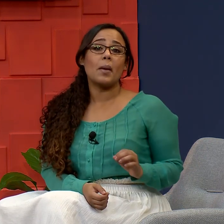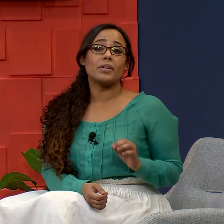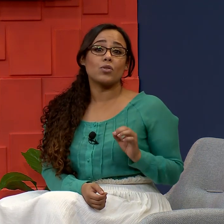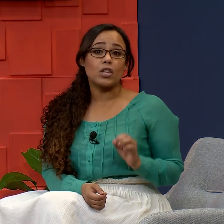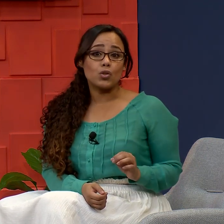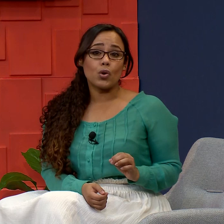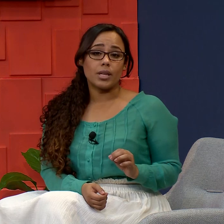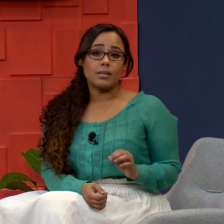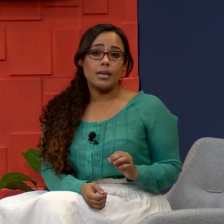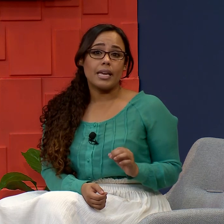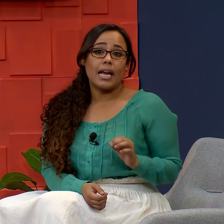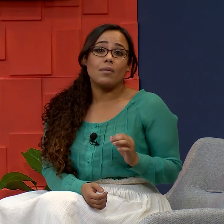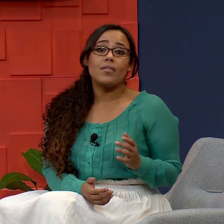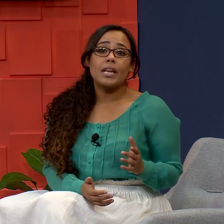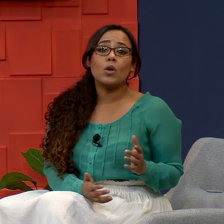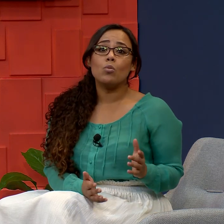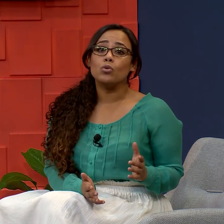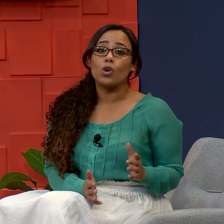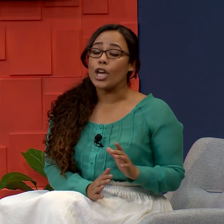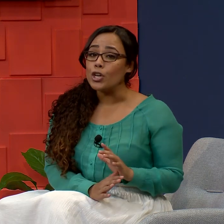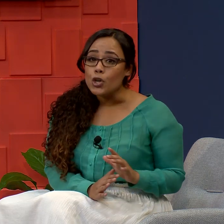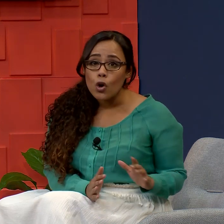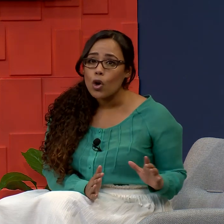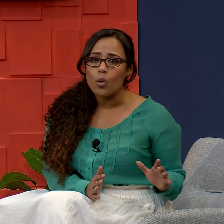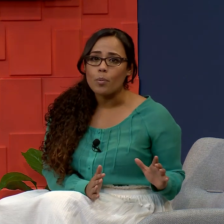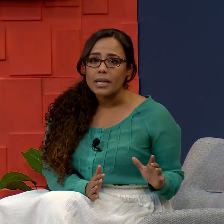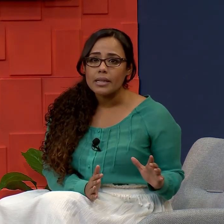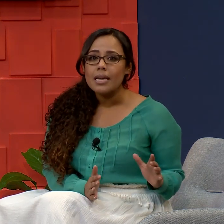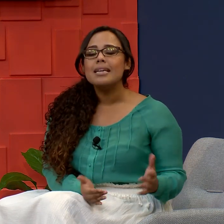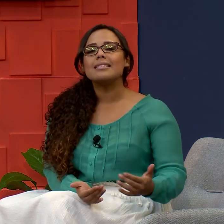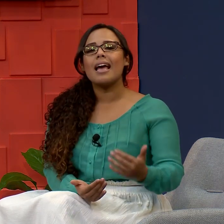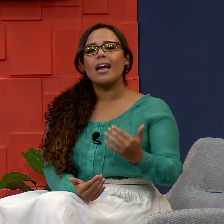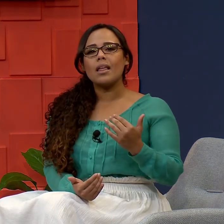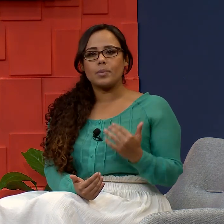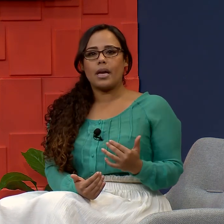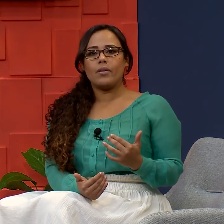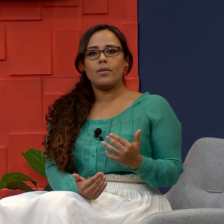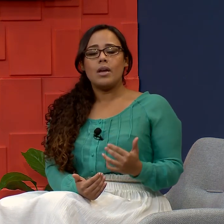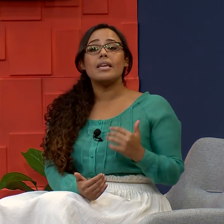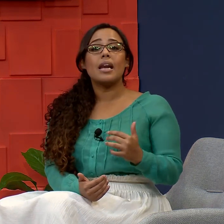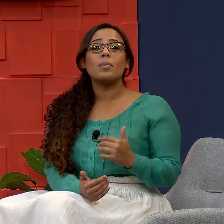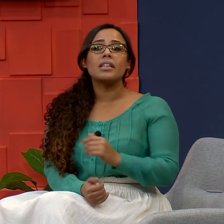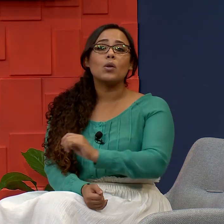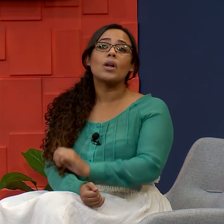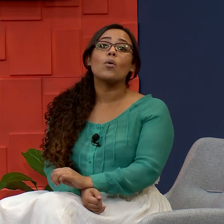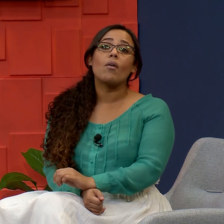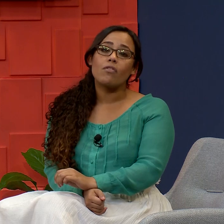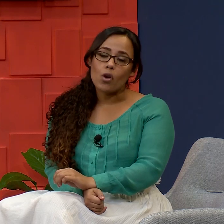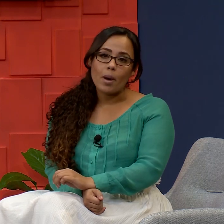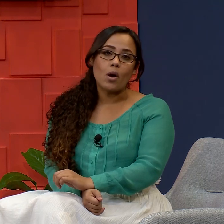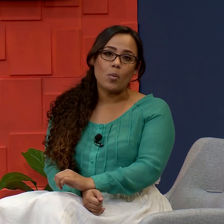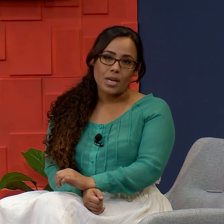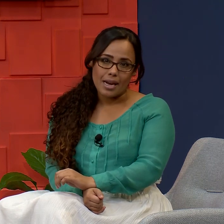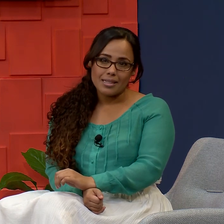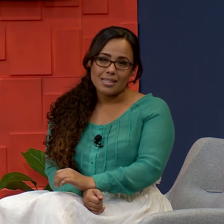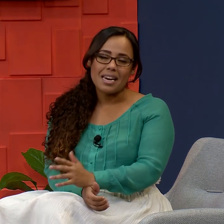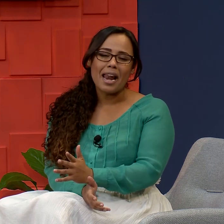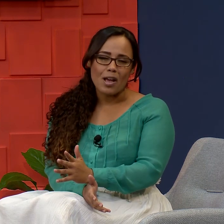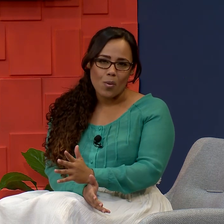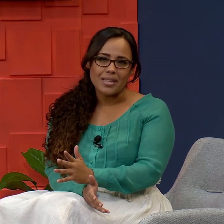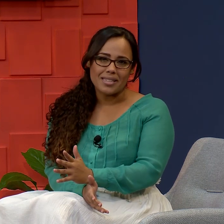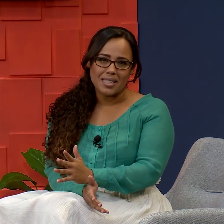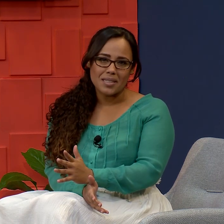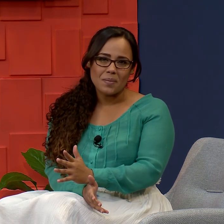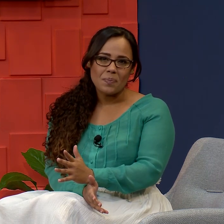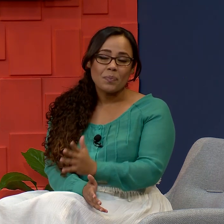Se trata de las personas sordas, quienes al vivir en un mundo que no los comprende, se han adaptado y han aprendido una nueva forma de comunicarse,